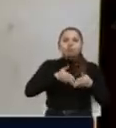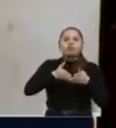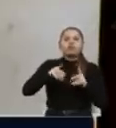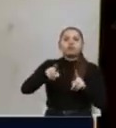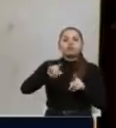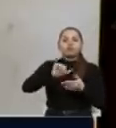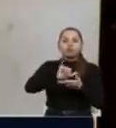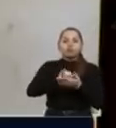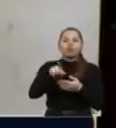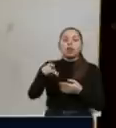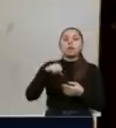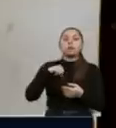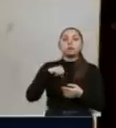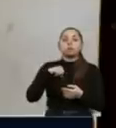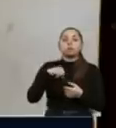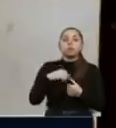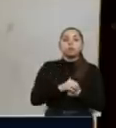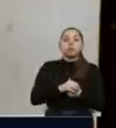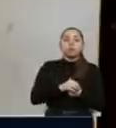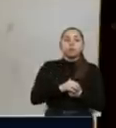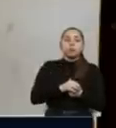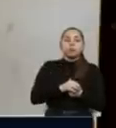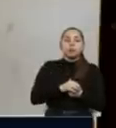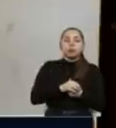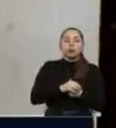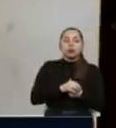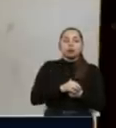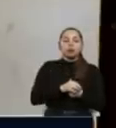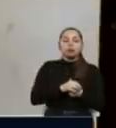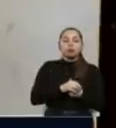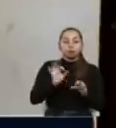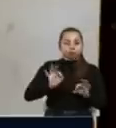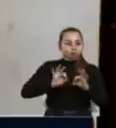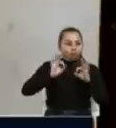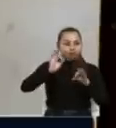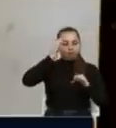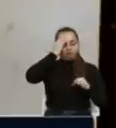que tiene muy bien